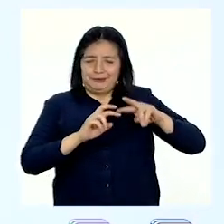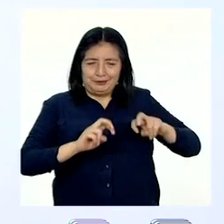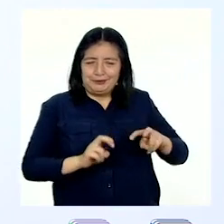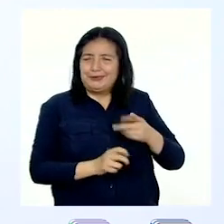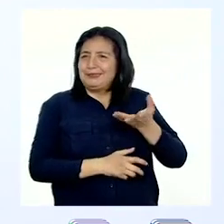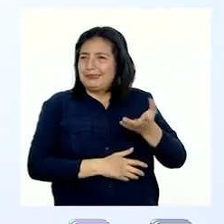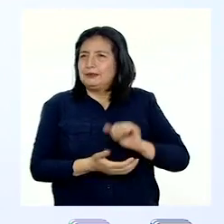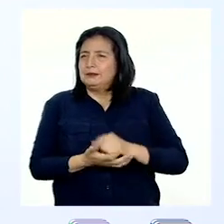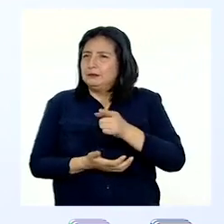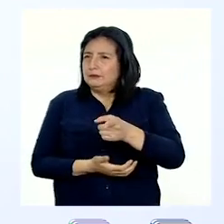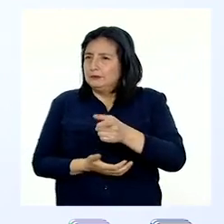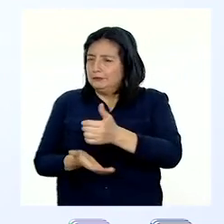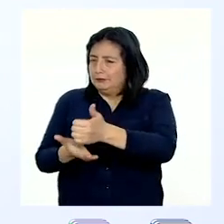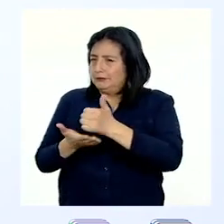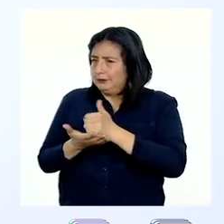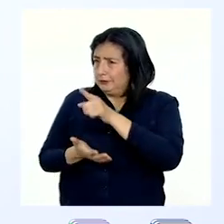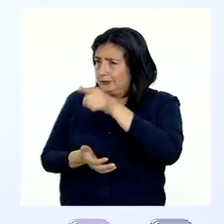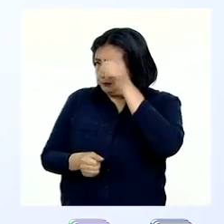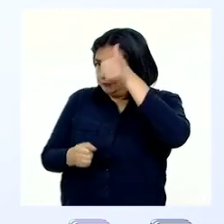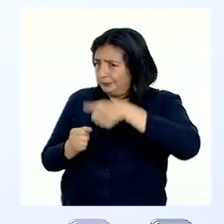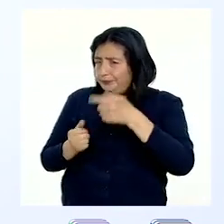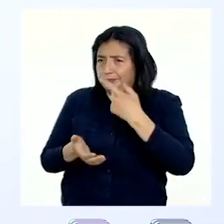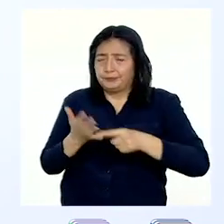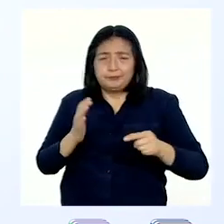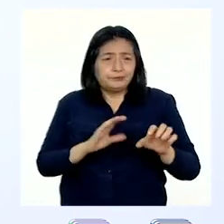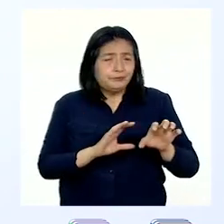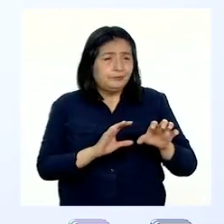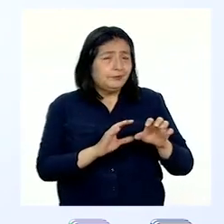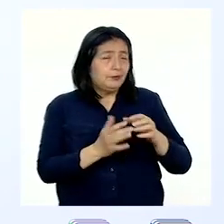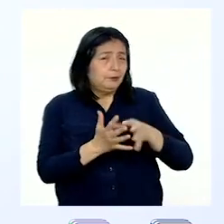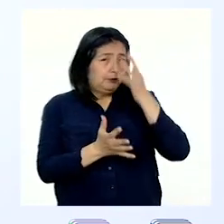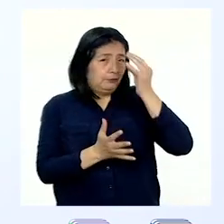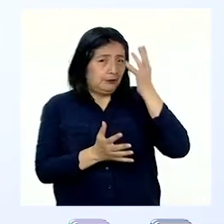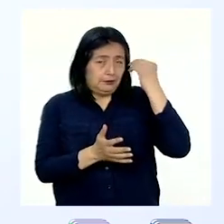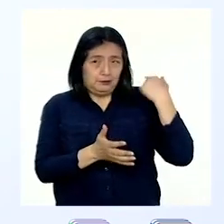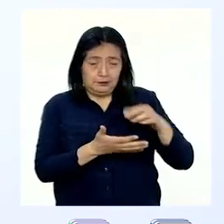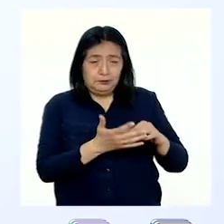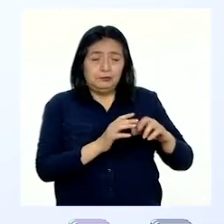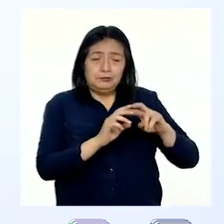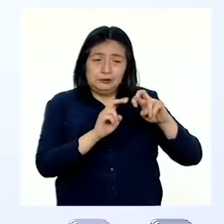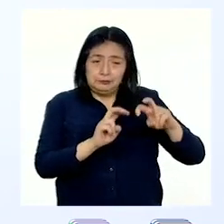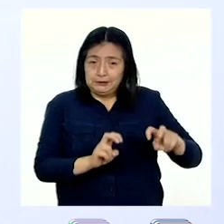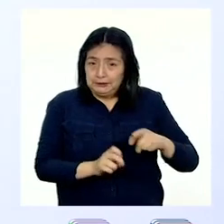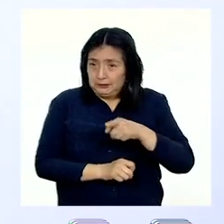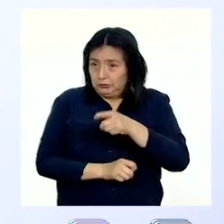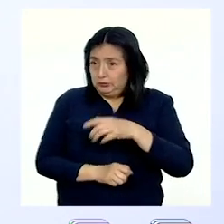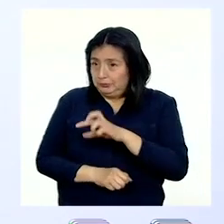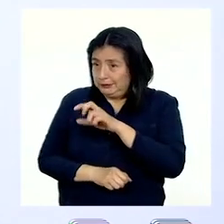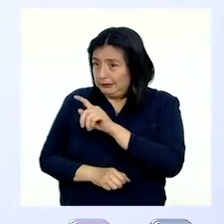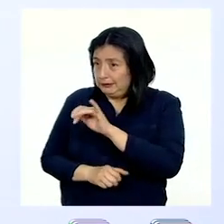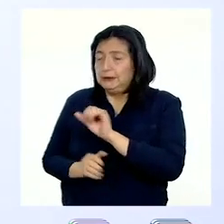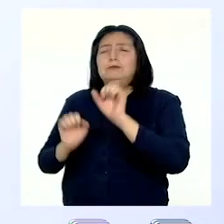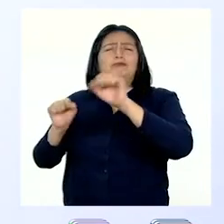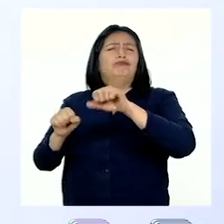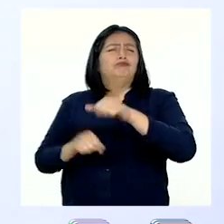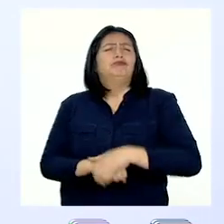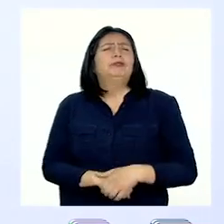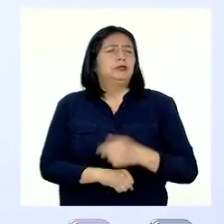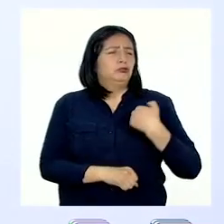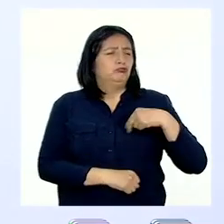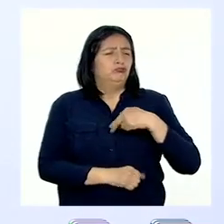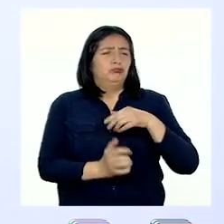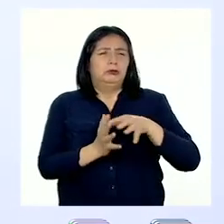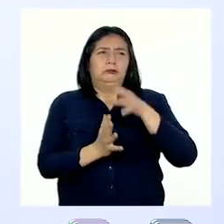investigación. ¿Nos ayudas recordando lo que hemos abordado a lo largo de la investigación, Patricia? Claro que sí.